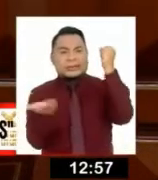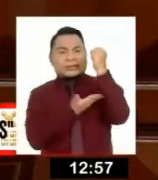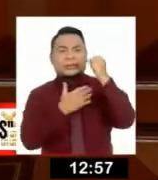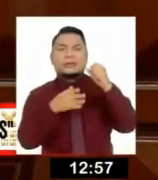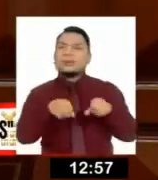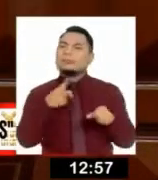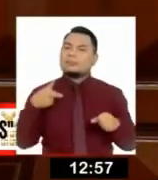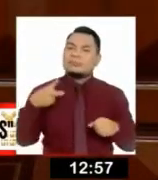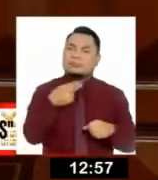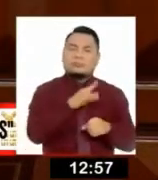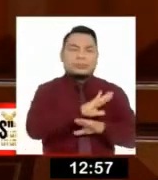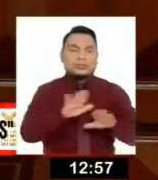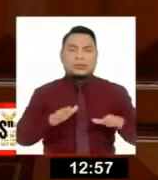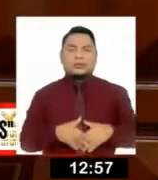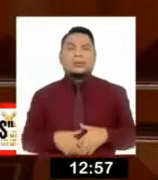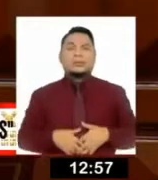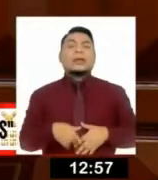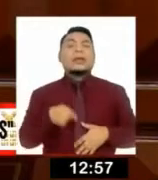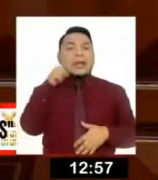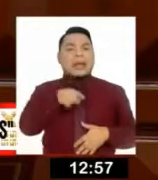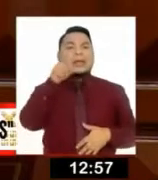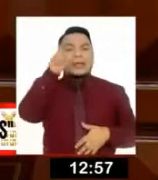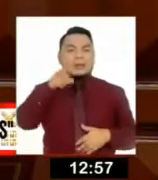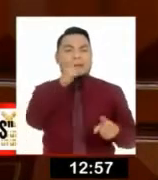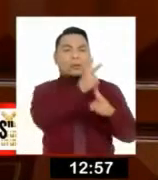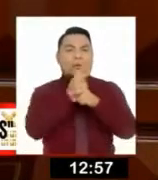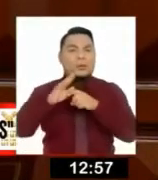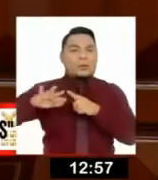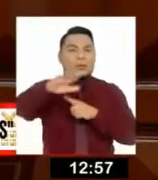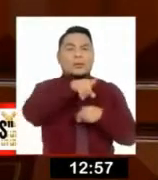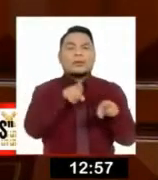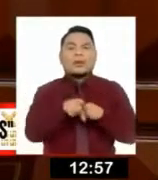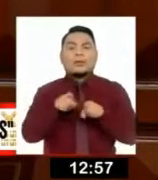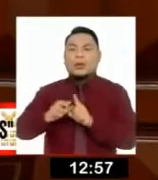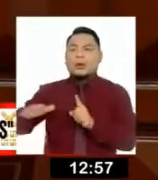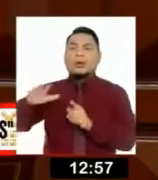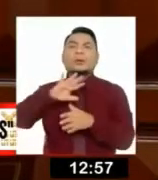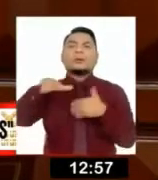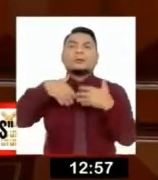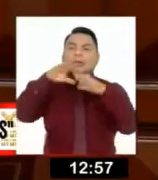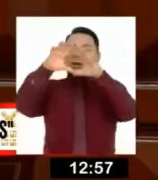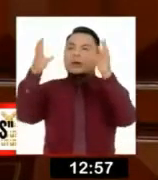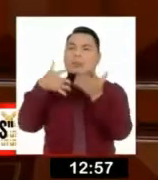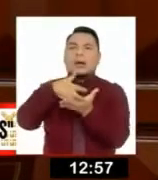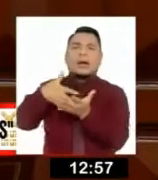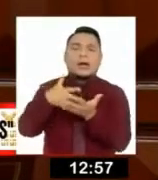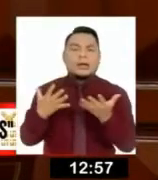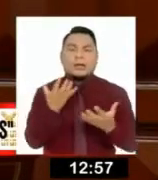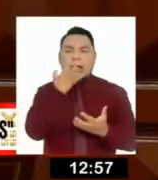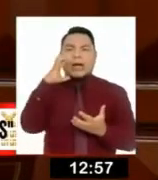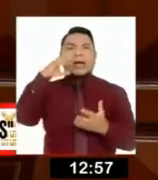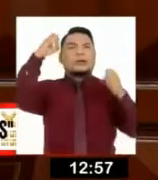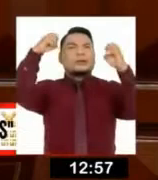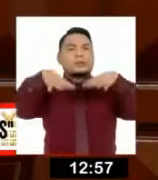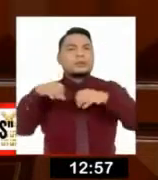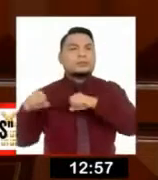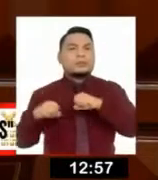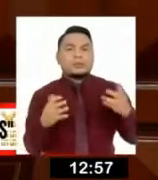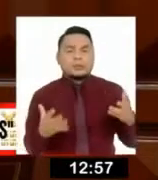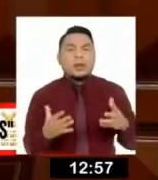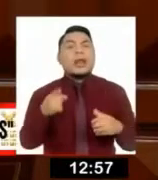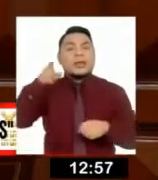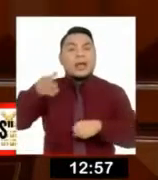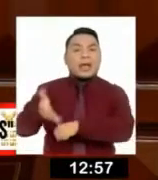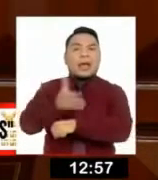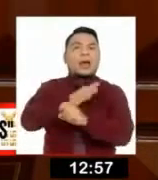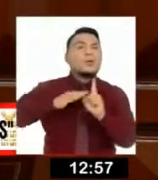deforestación de nuestros bosques, la vulnerabilidad frente al cambio climático, que garantice estándares de